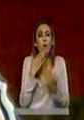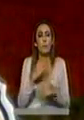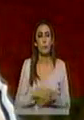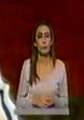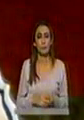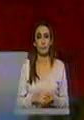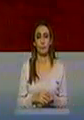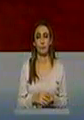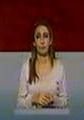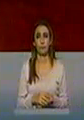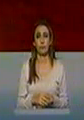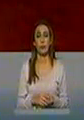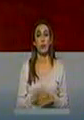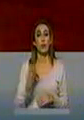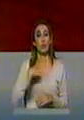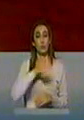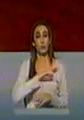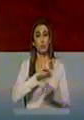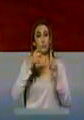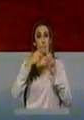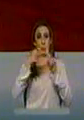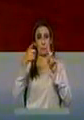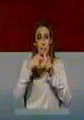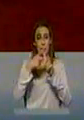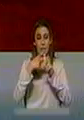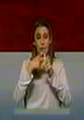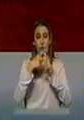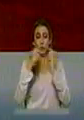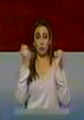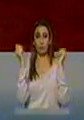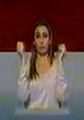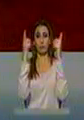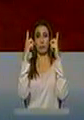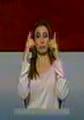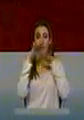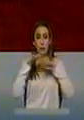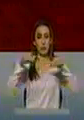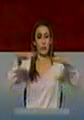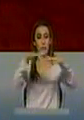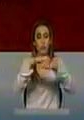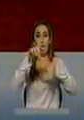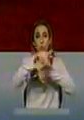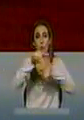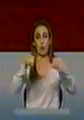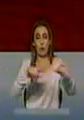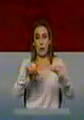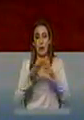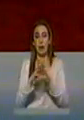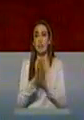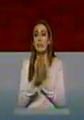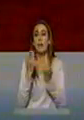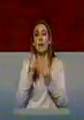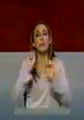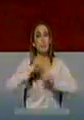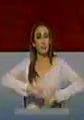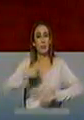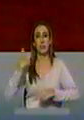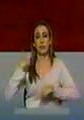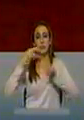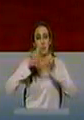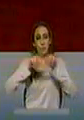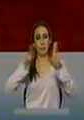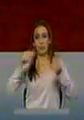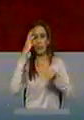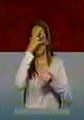es descubriendo los productos turísticos, porque podemos tener una belleza natural maravillosa, porque hemos sido muy bendecidos al